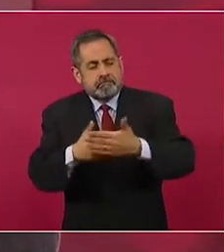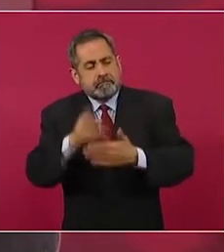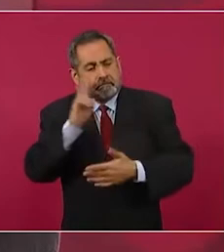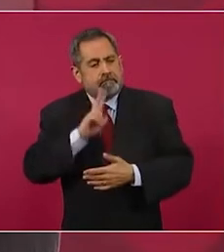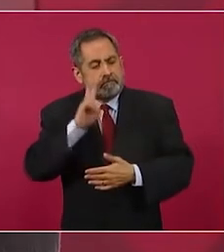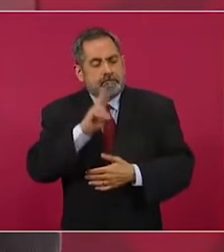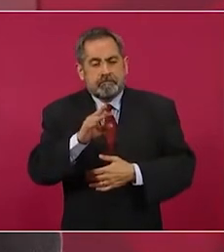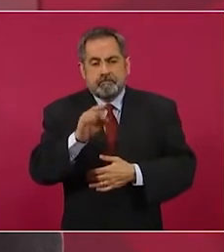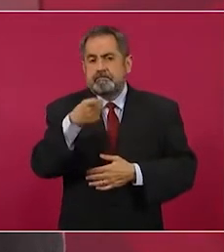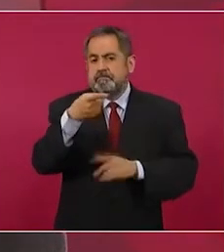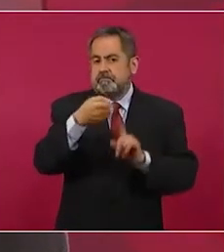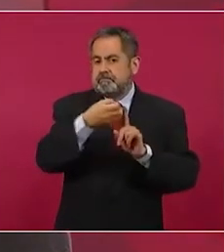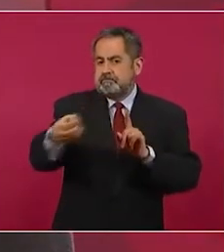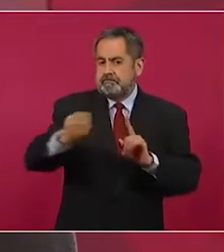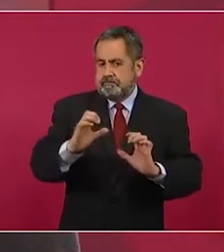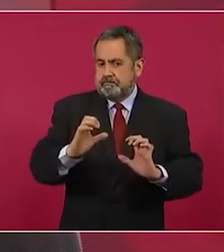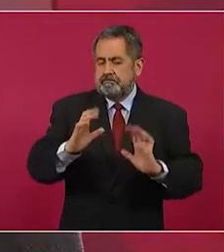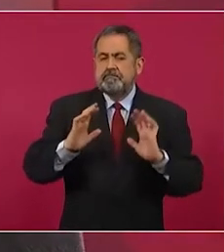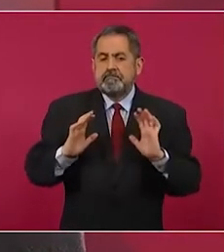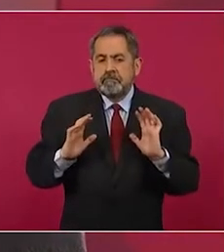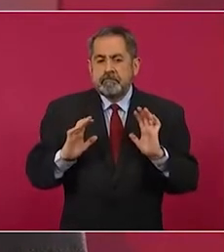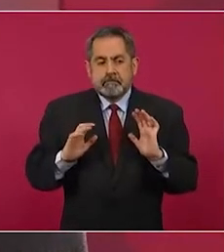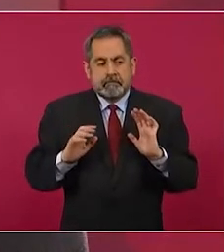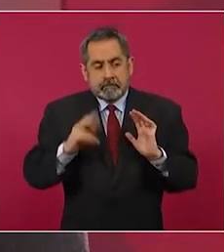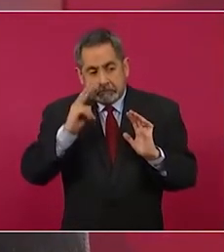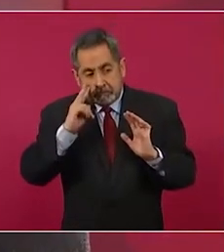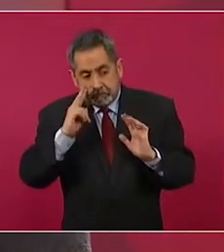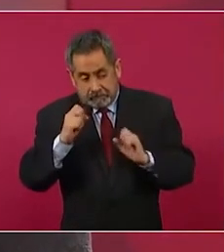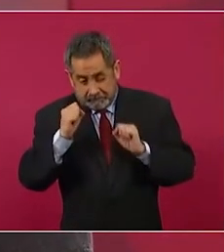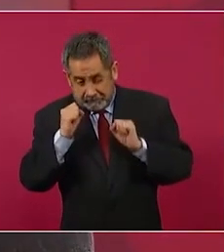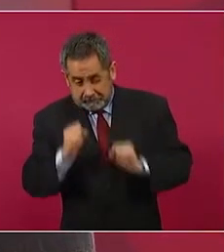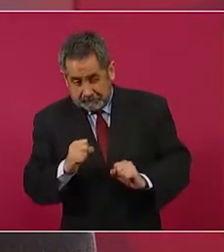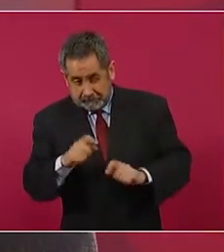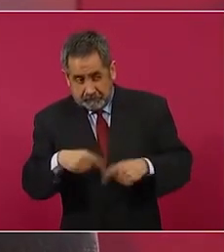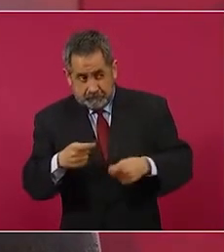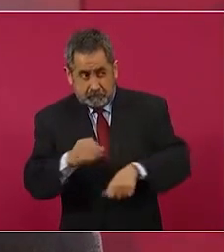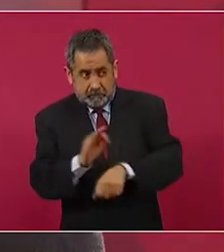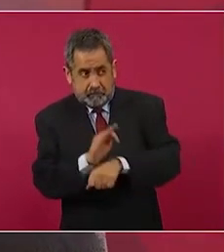procurando que se garantice, ¿no?,